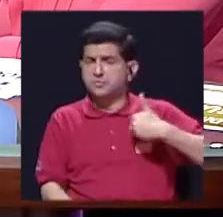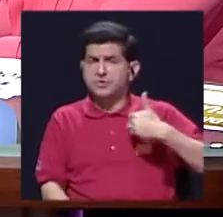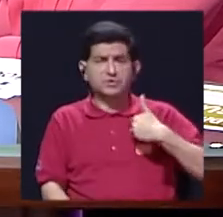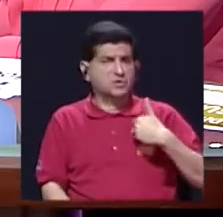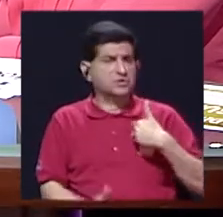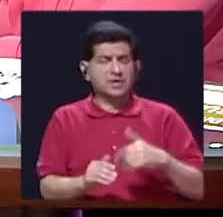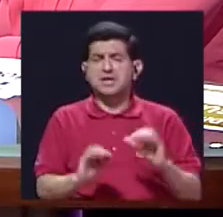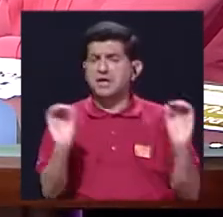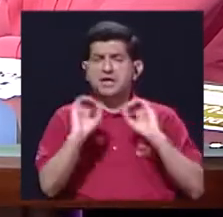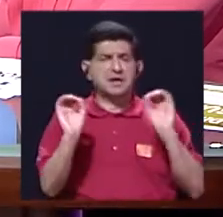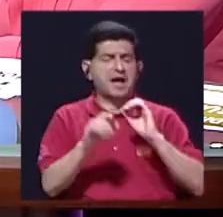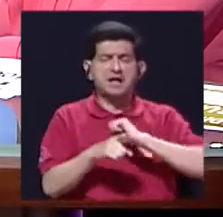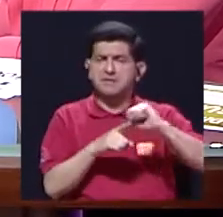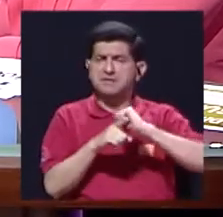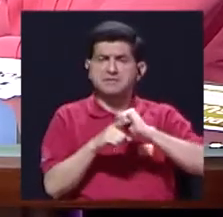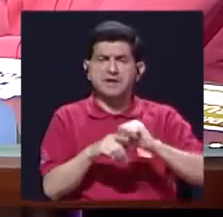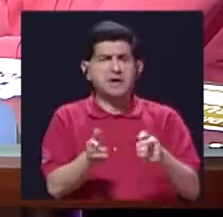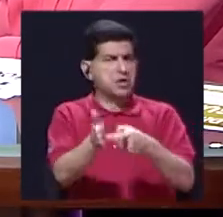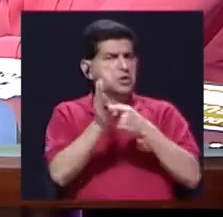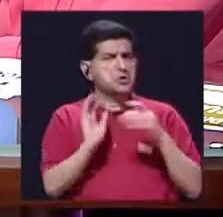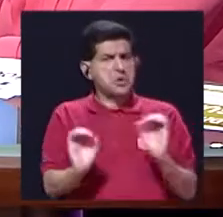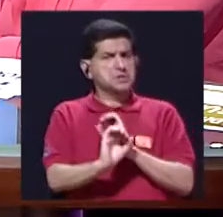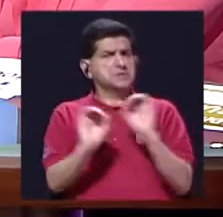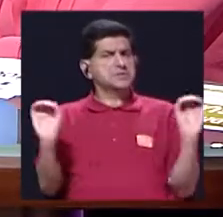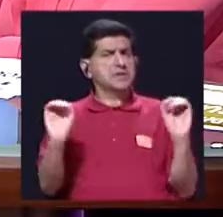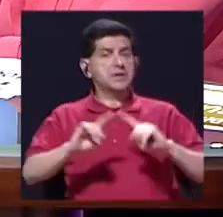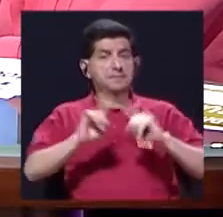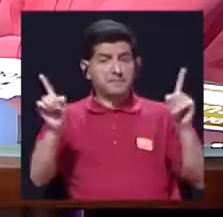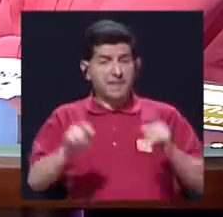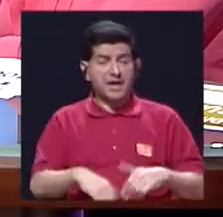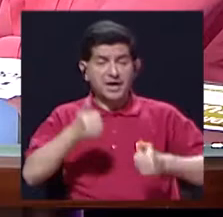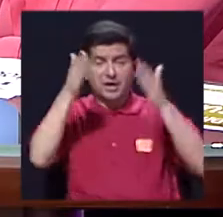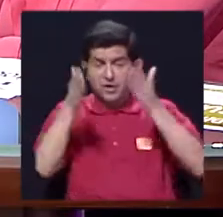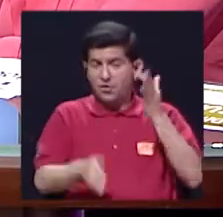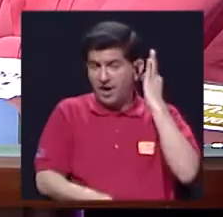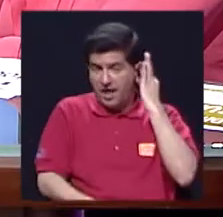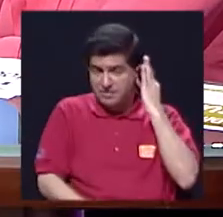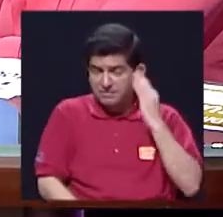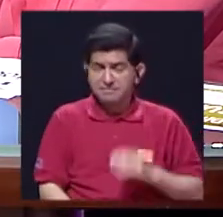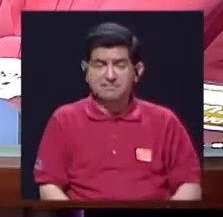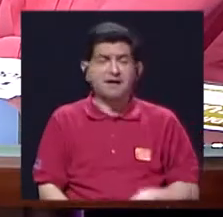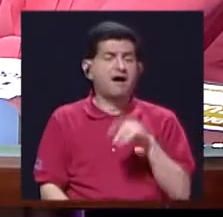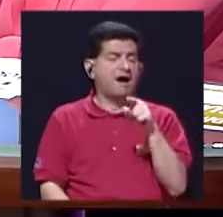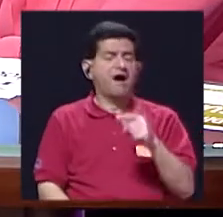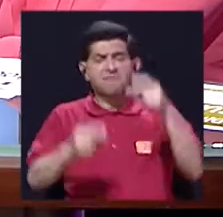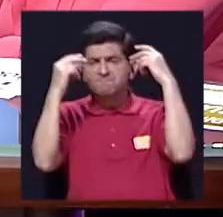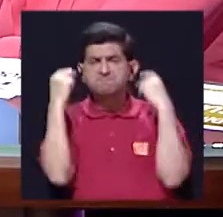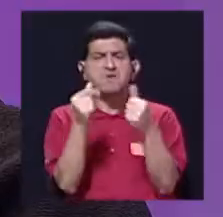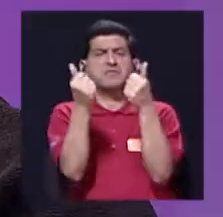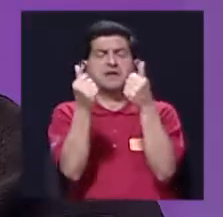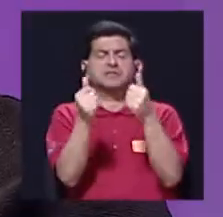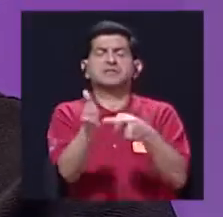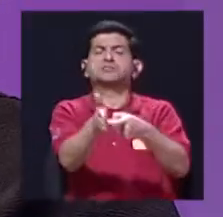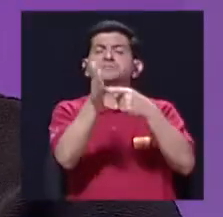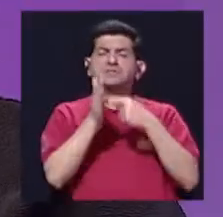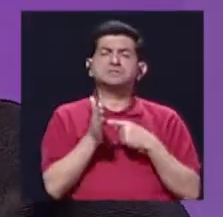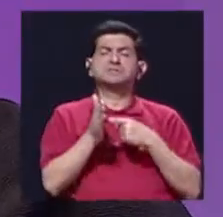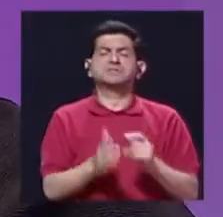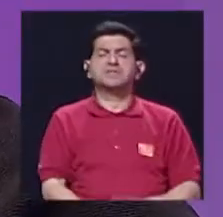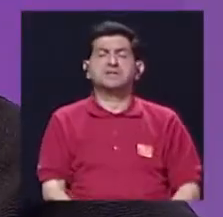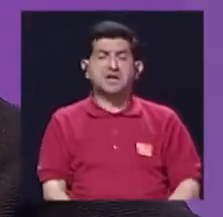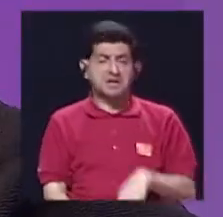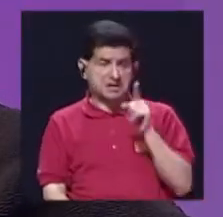ninguna capacitación y nadie exige nada, pero cuando es la candidata es una mujer, inmediatamente exige